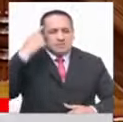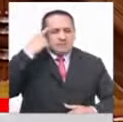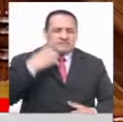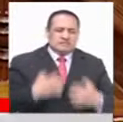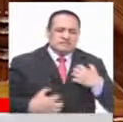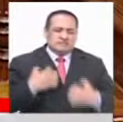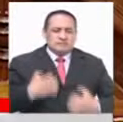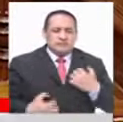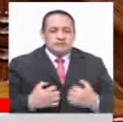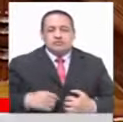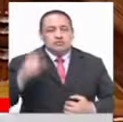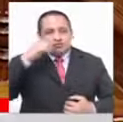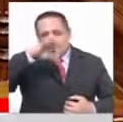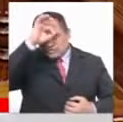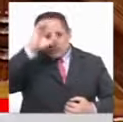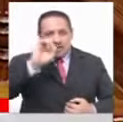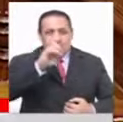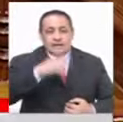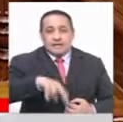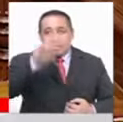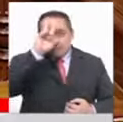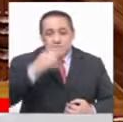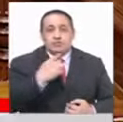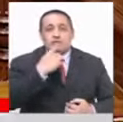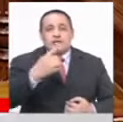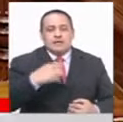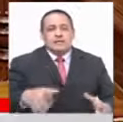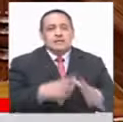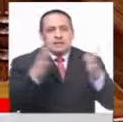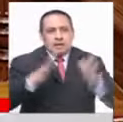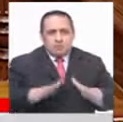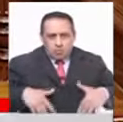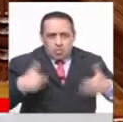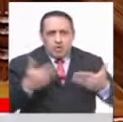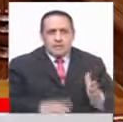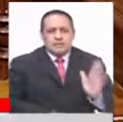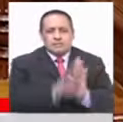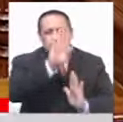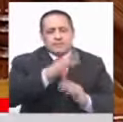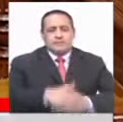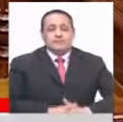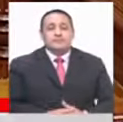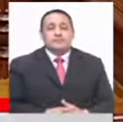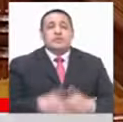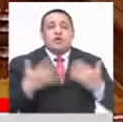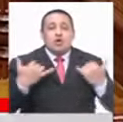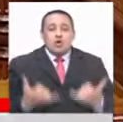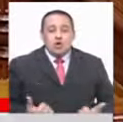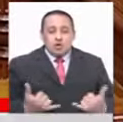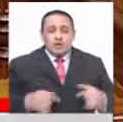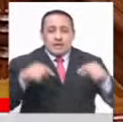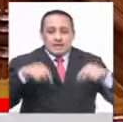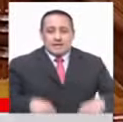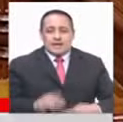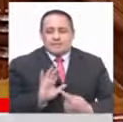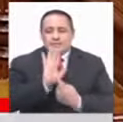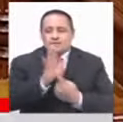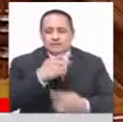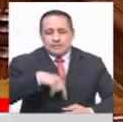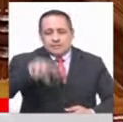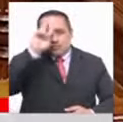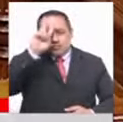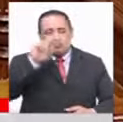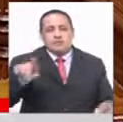desencanto, ignoran que el Perú es aún una posibilidad. Hoy, ante la representación